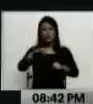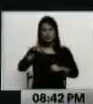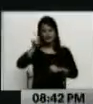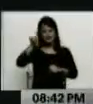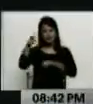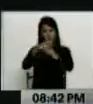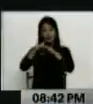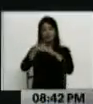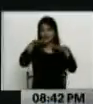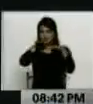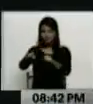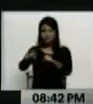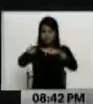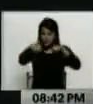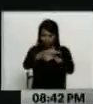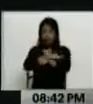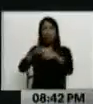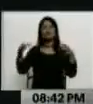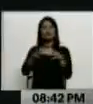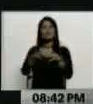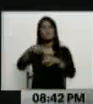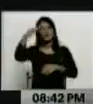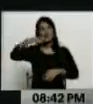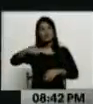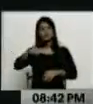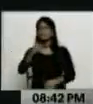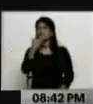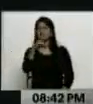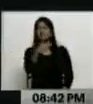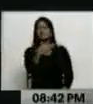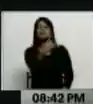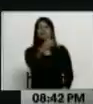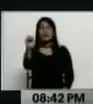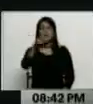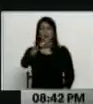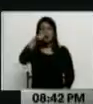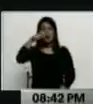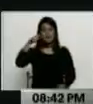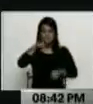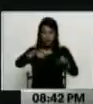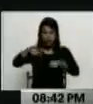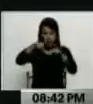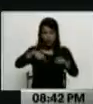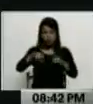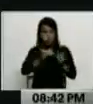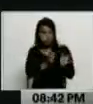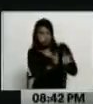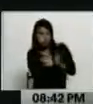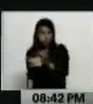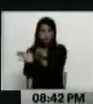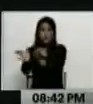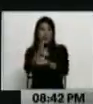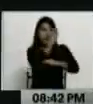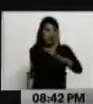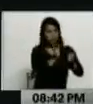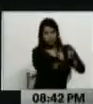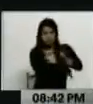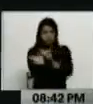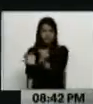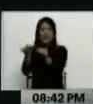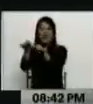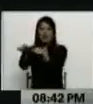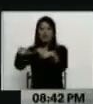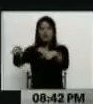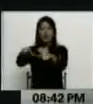caserío el latoo en el estado Lara por comisiones militares más de 100 campesinos fueron conducidos al campo de concentración en urica de laraa